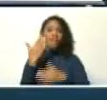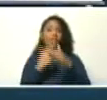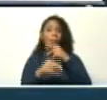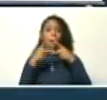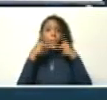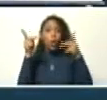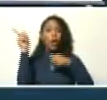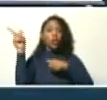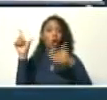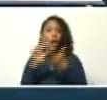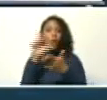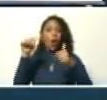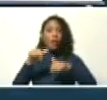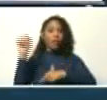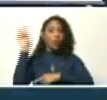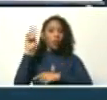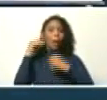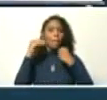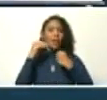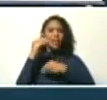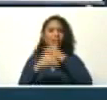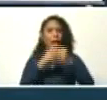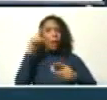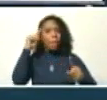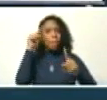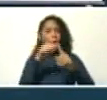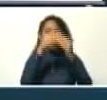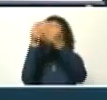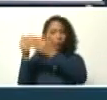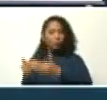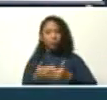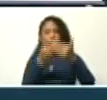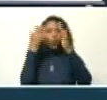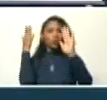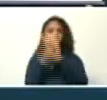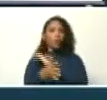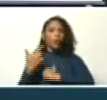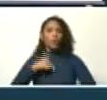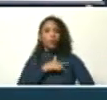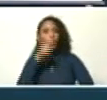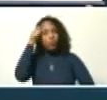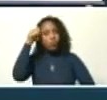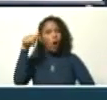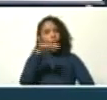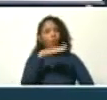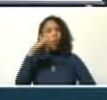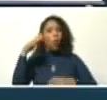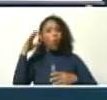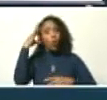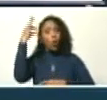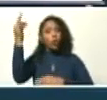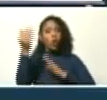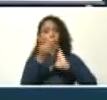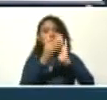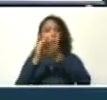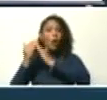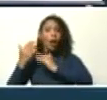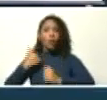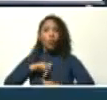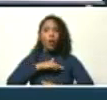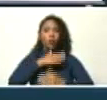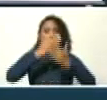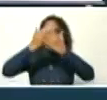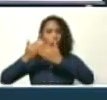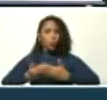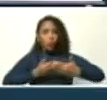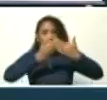publicar estos libros en Venezuela para que sean objeto de estudio de nuestro pueblo, de nuestros consejos comunales, de nuestros